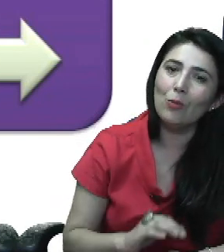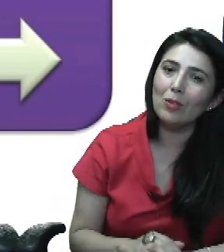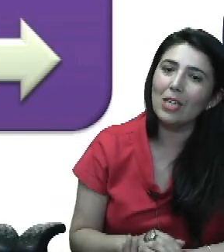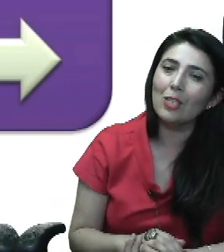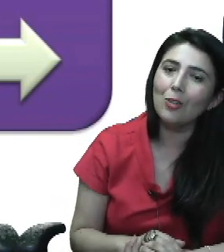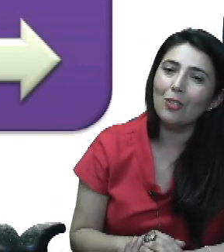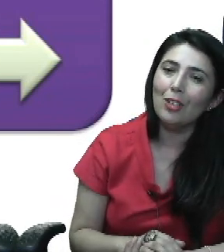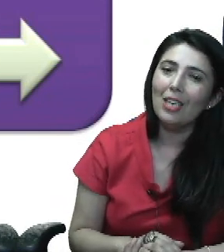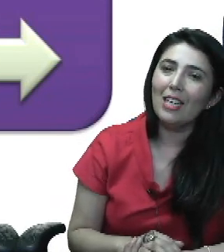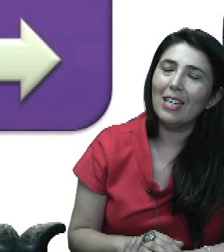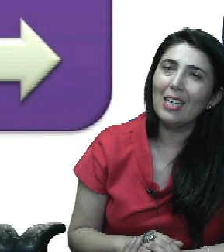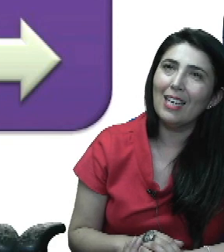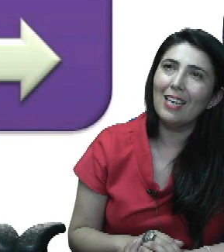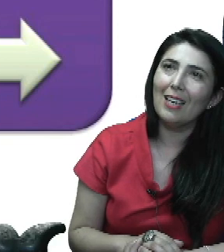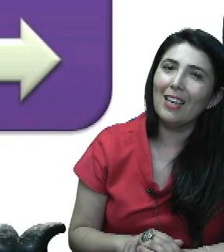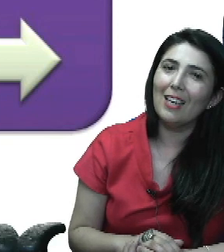en un territorio,